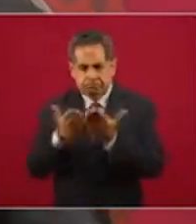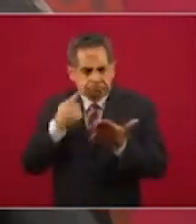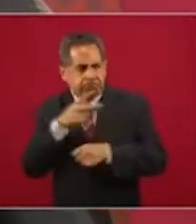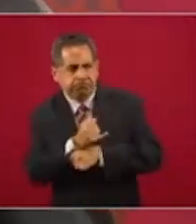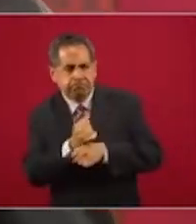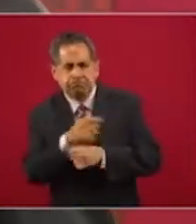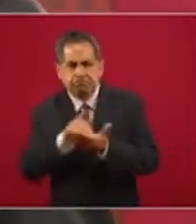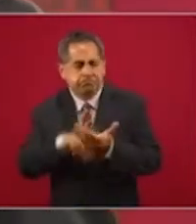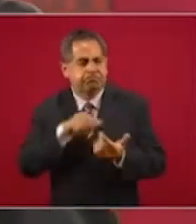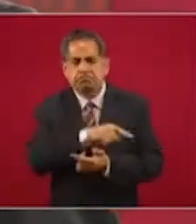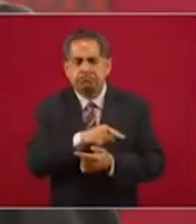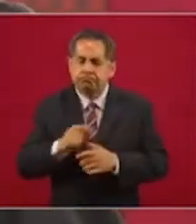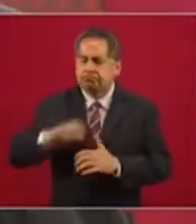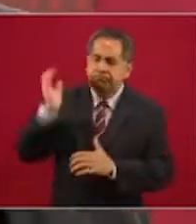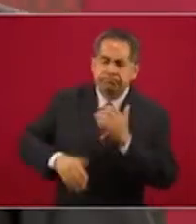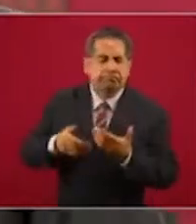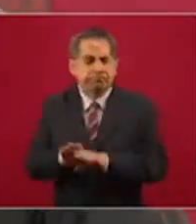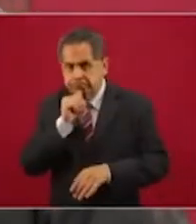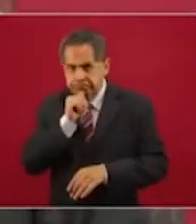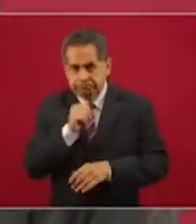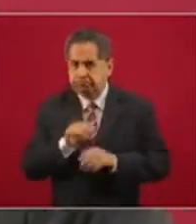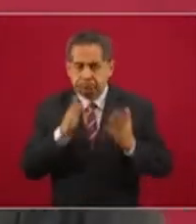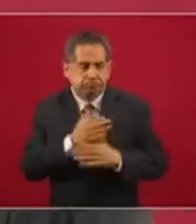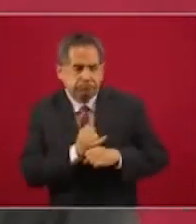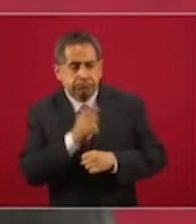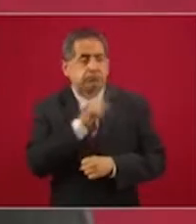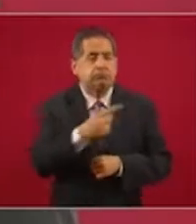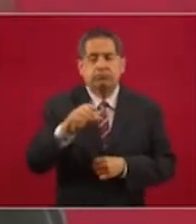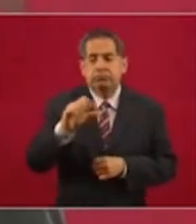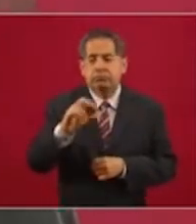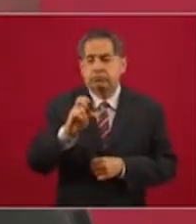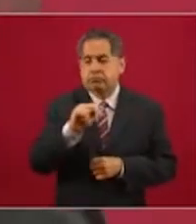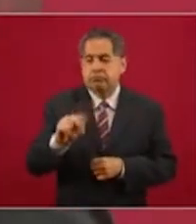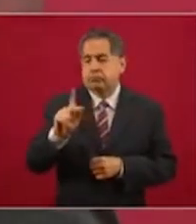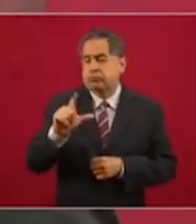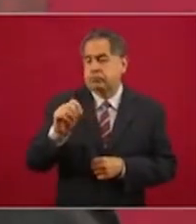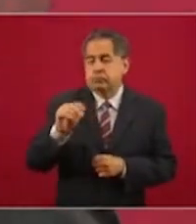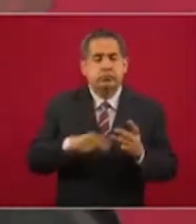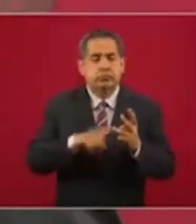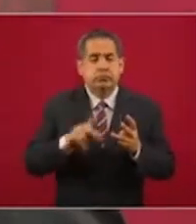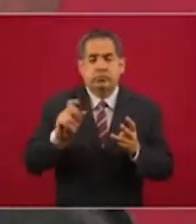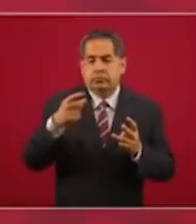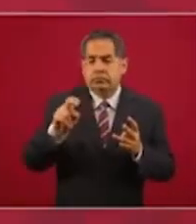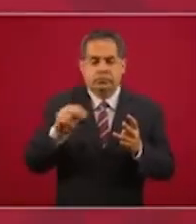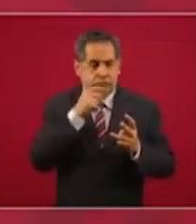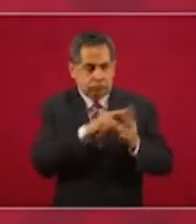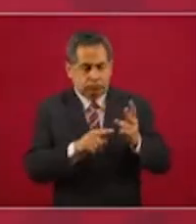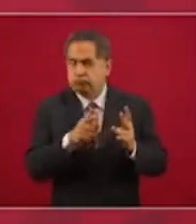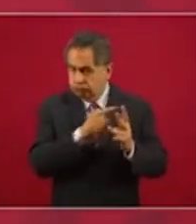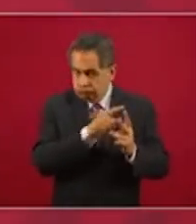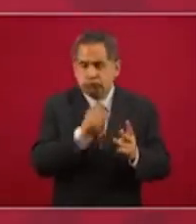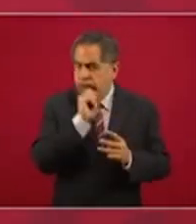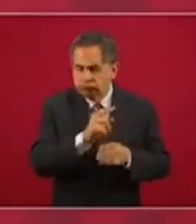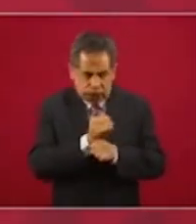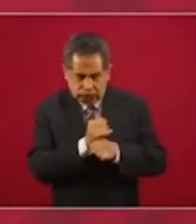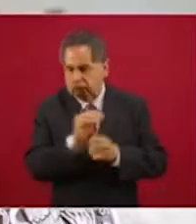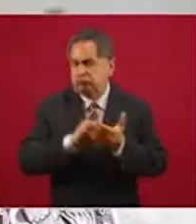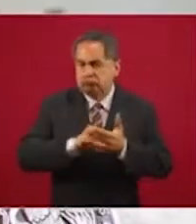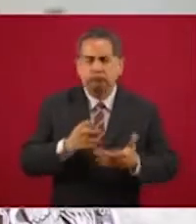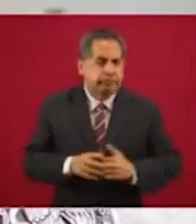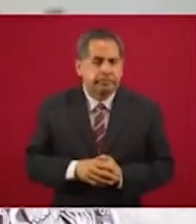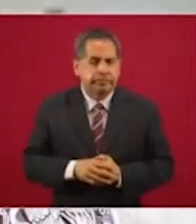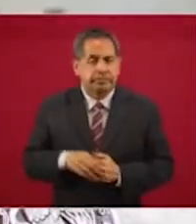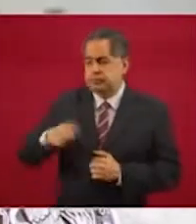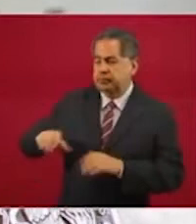abiertos y lo mismo de el señor cárdenas palomino y del señor pequeño los dos la